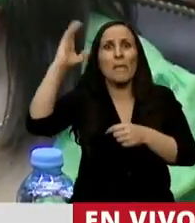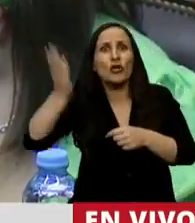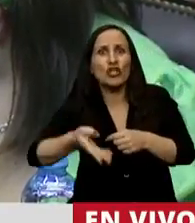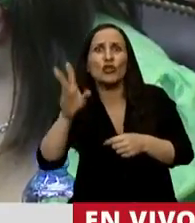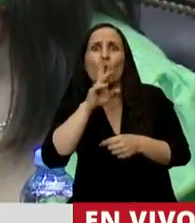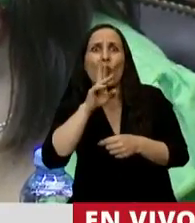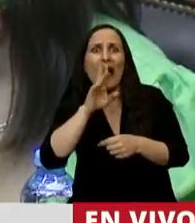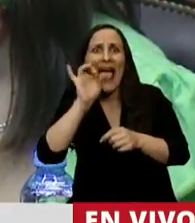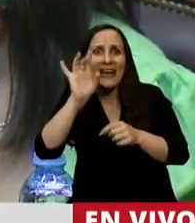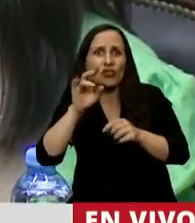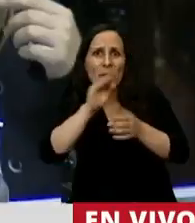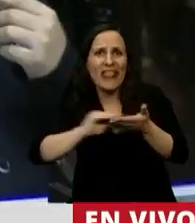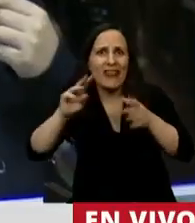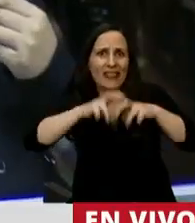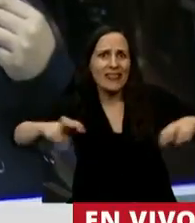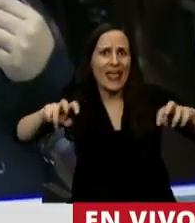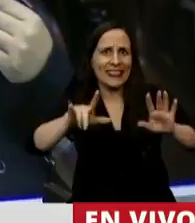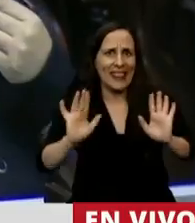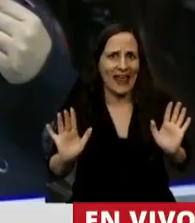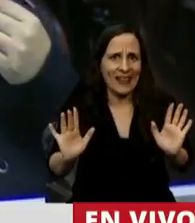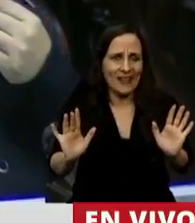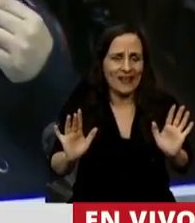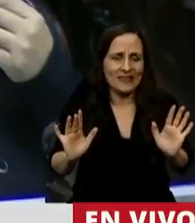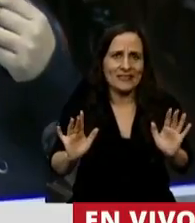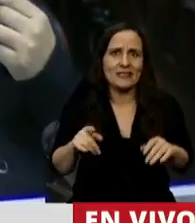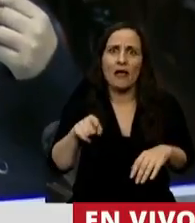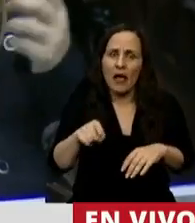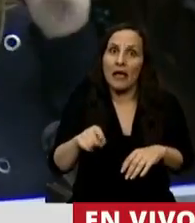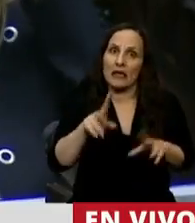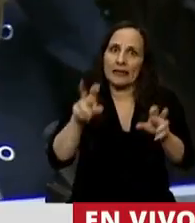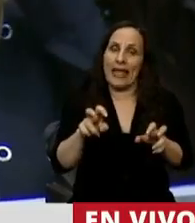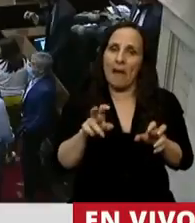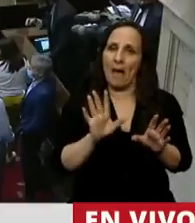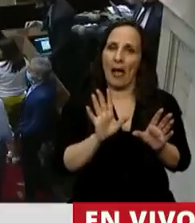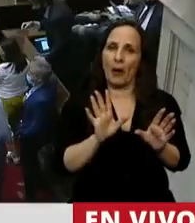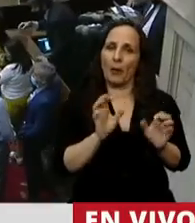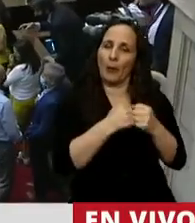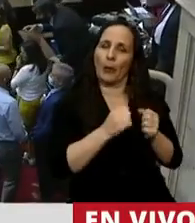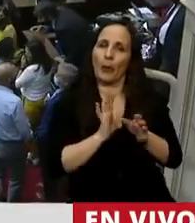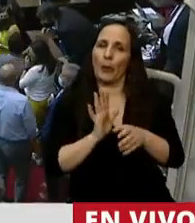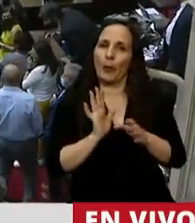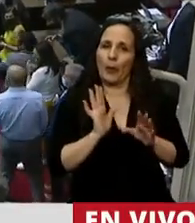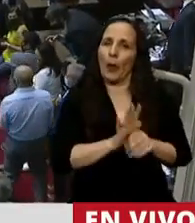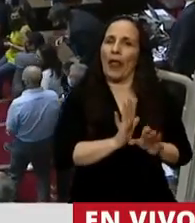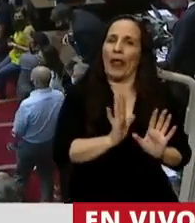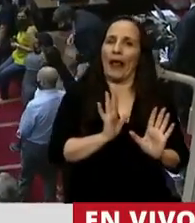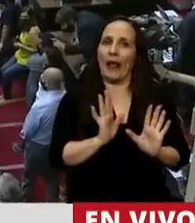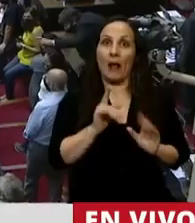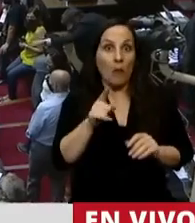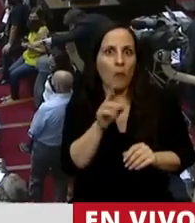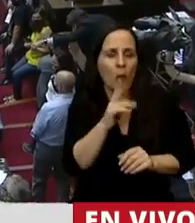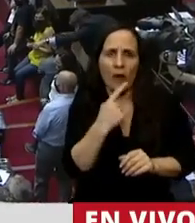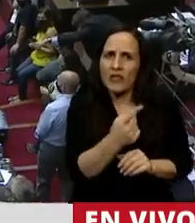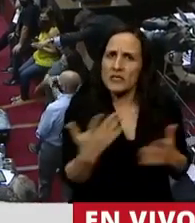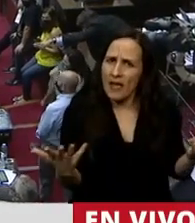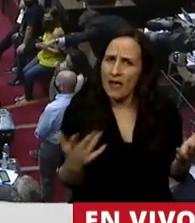de mujeres sentadas en el Parlamento y donde realmente el tema era tabú. En aquel momento ella dijo en sus fundamentos,